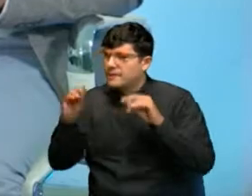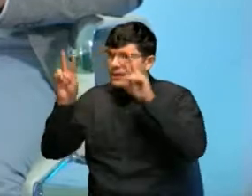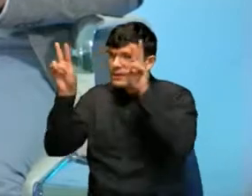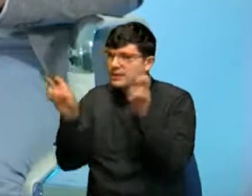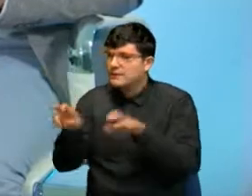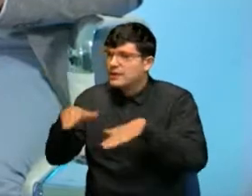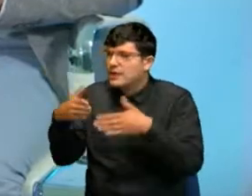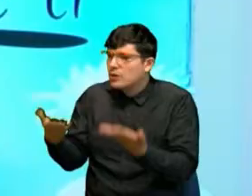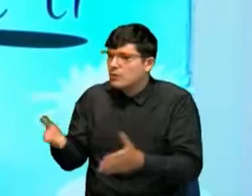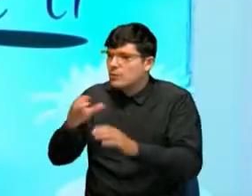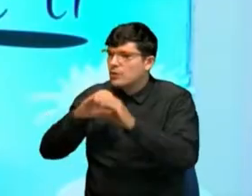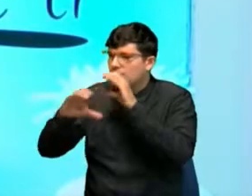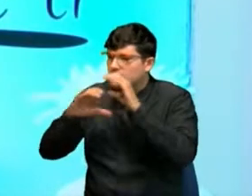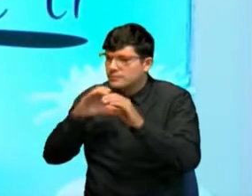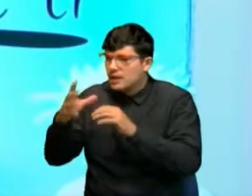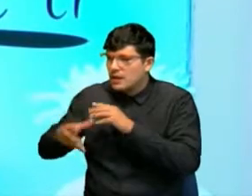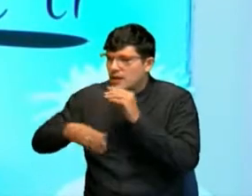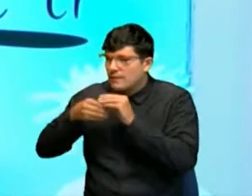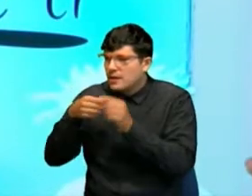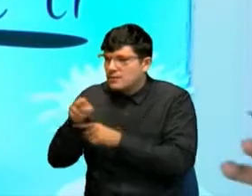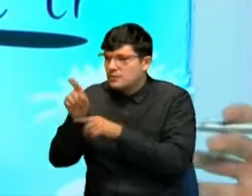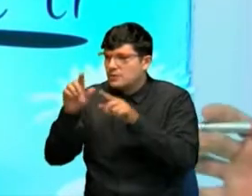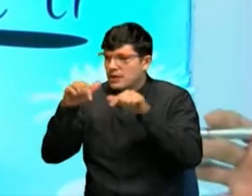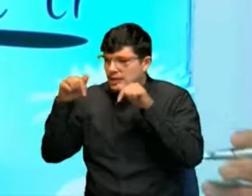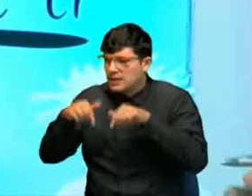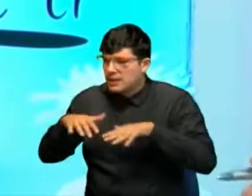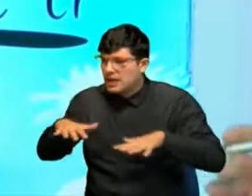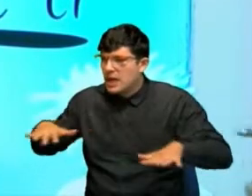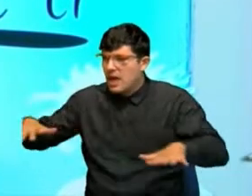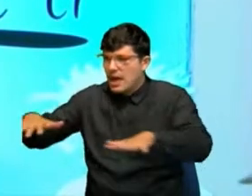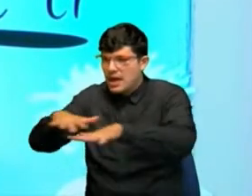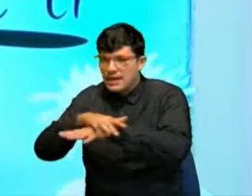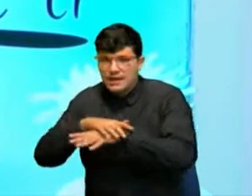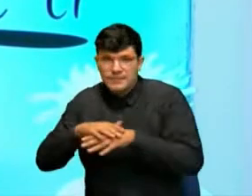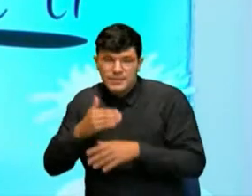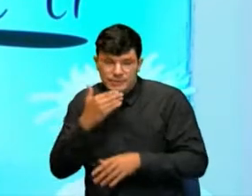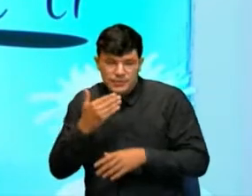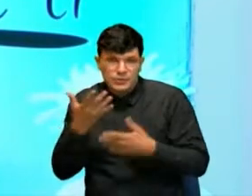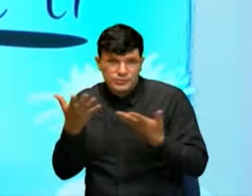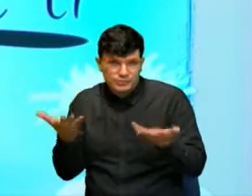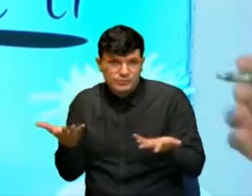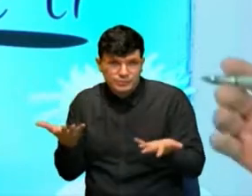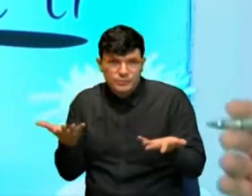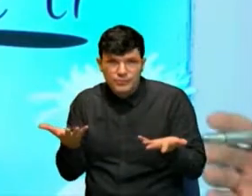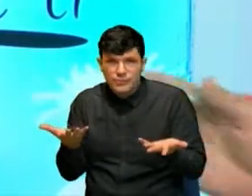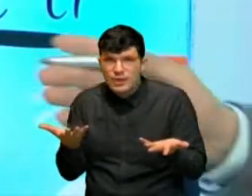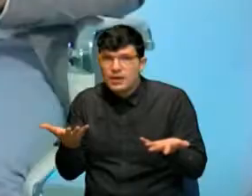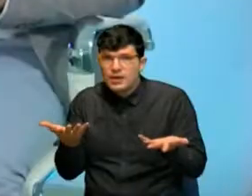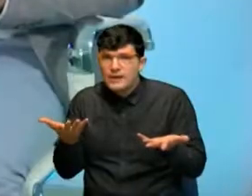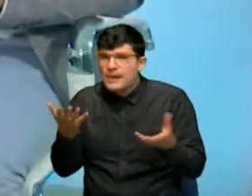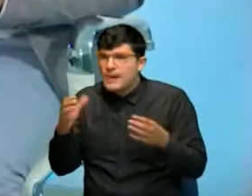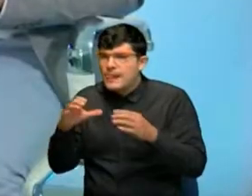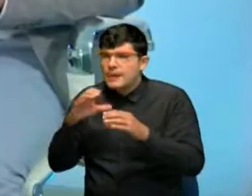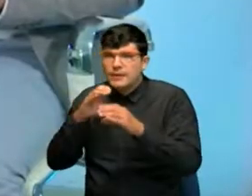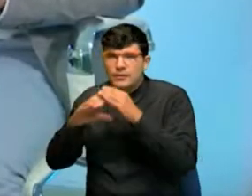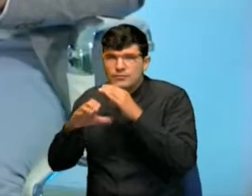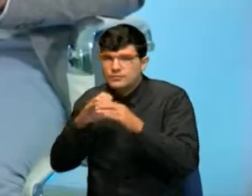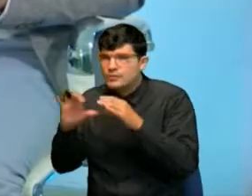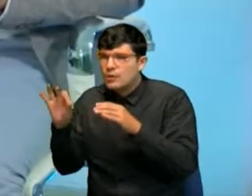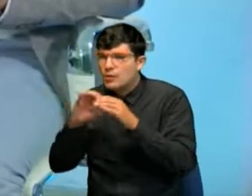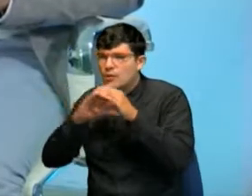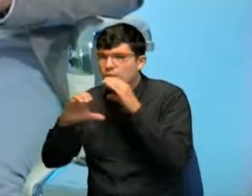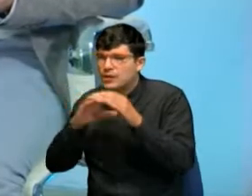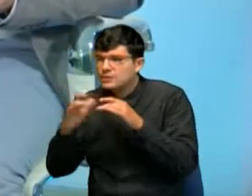las comunicaciones y sobre todo en medios convencionales. Hablo específicamente de esos medios que están más cercanos allí a